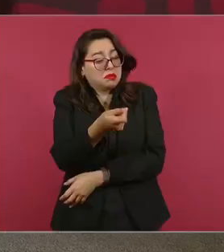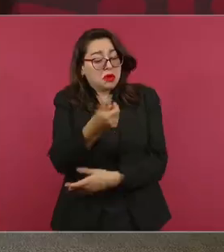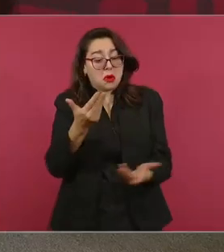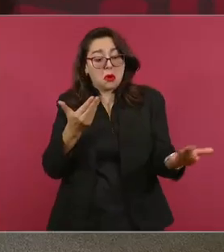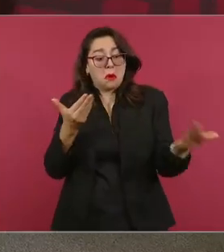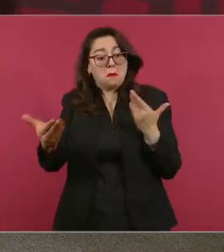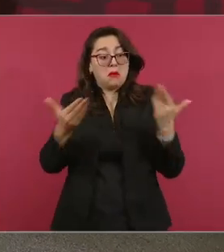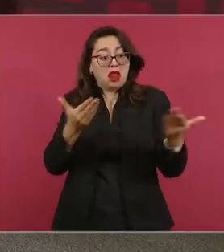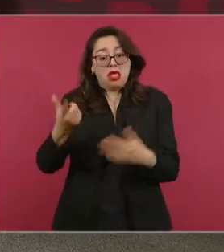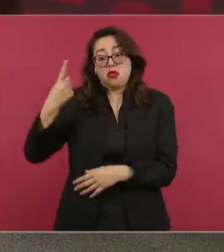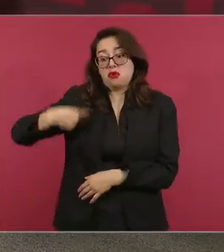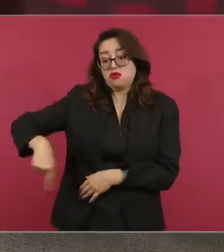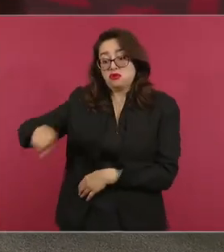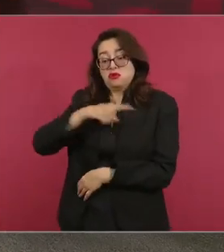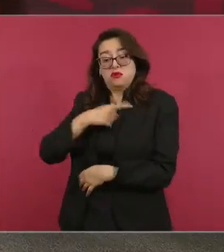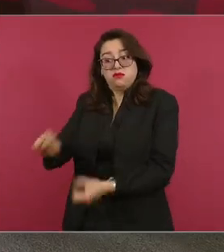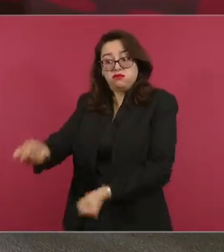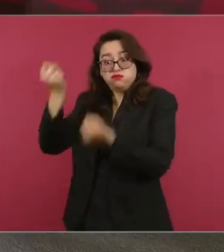a apoyar